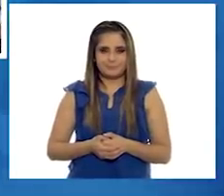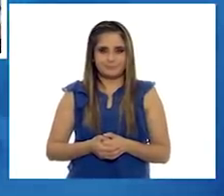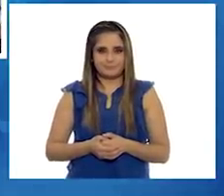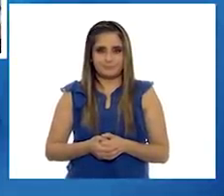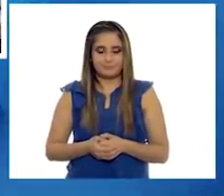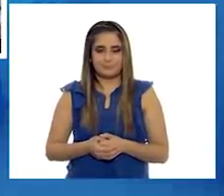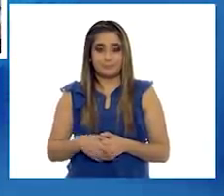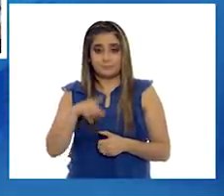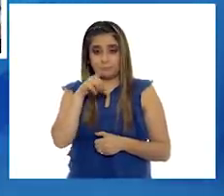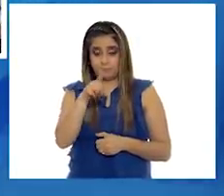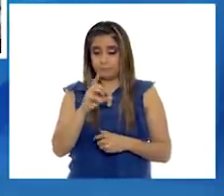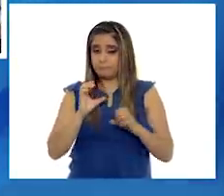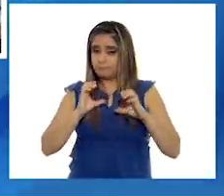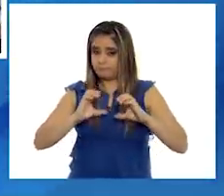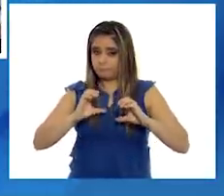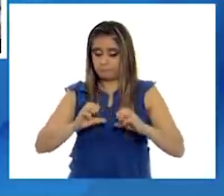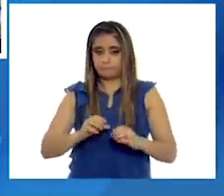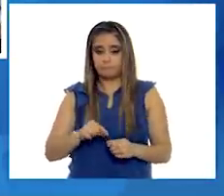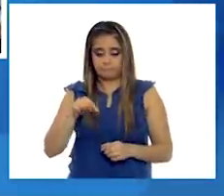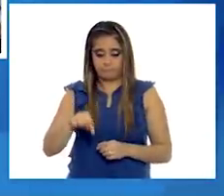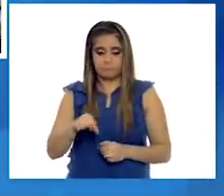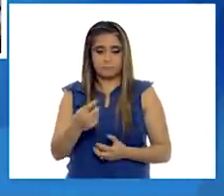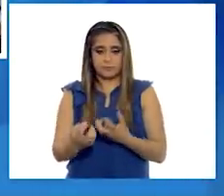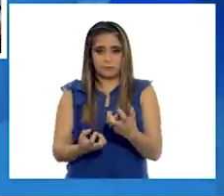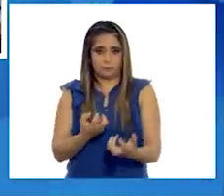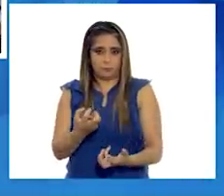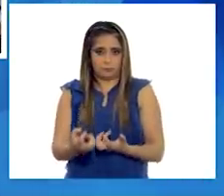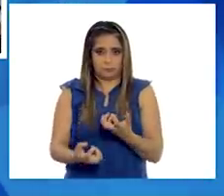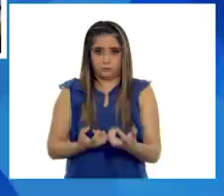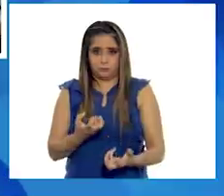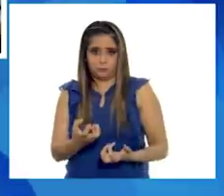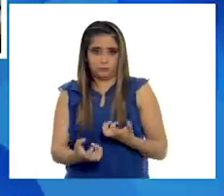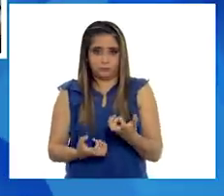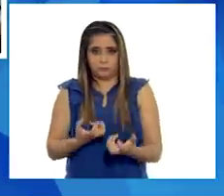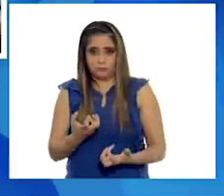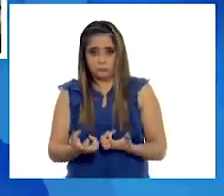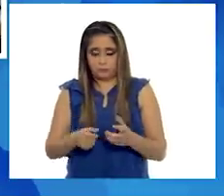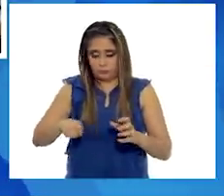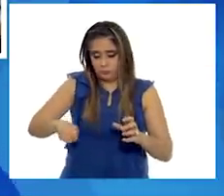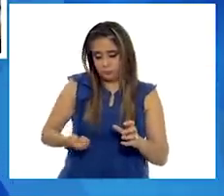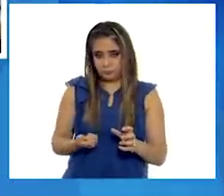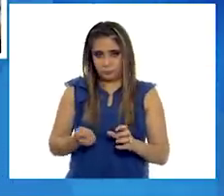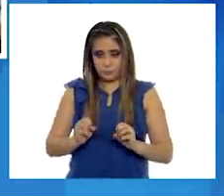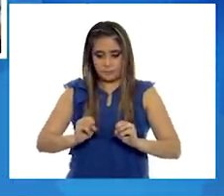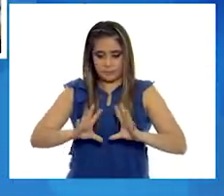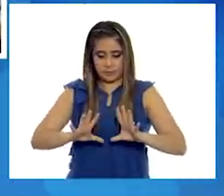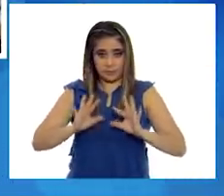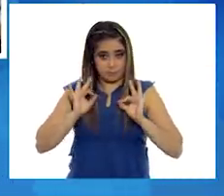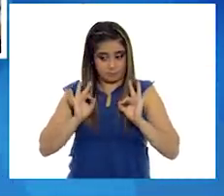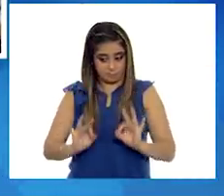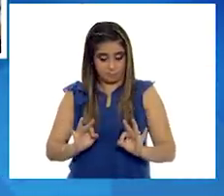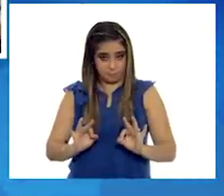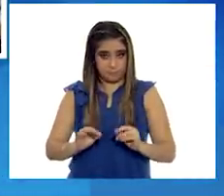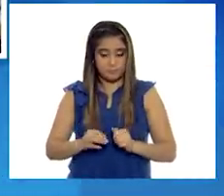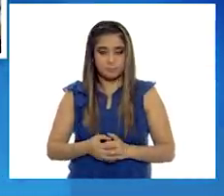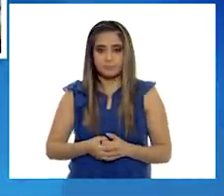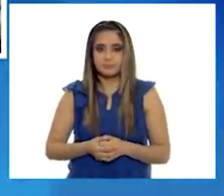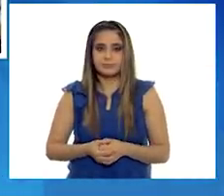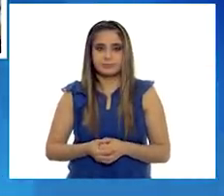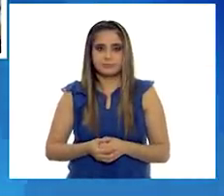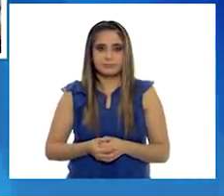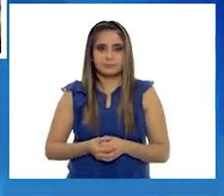Con mucha precaución encendemos la estufa. Ya que está el fuego encendido,